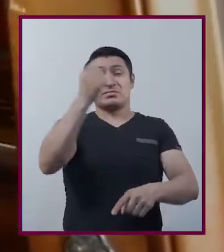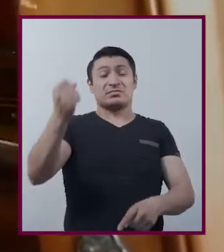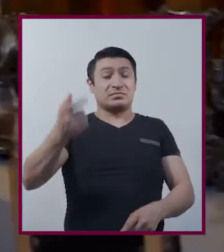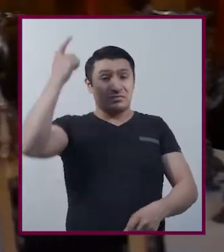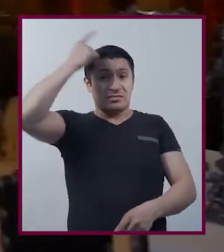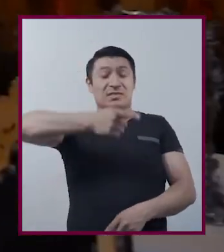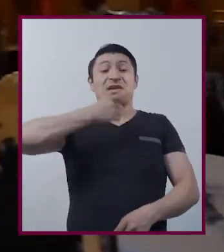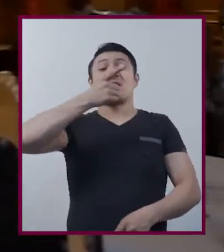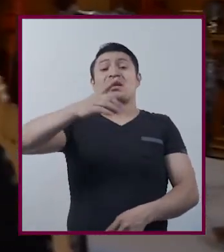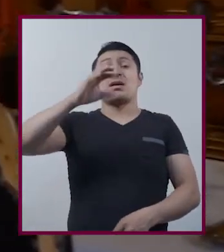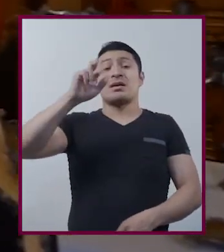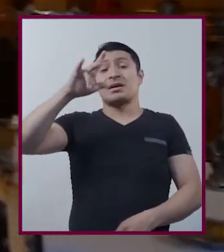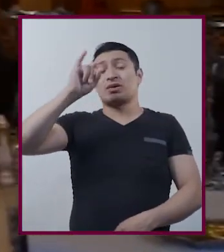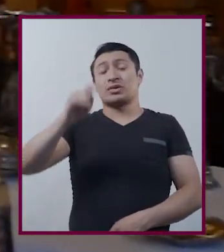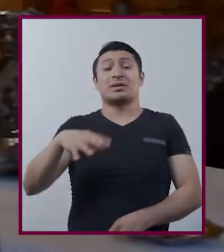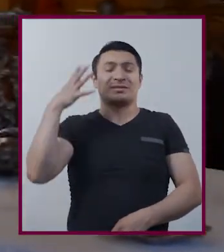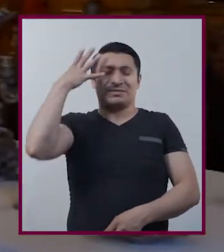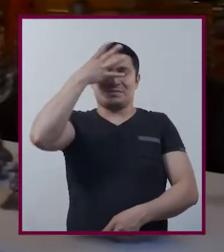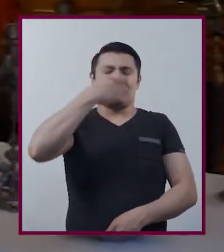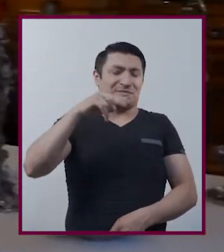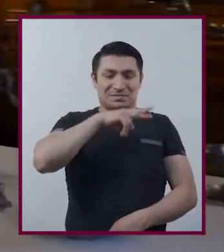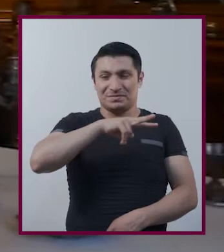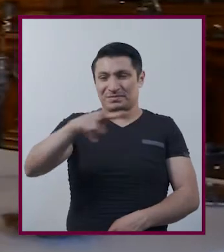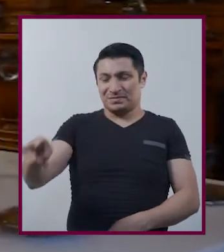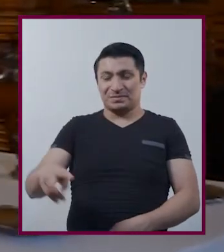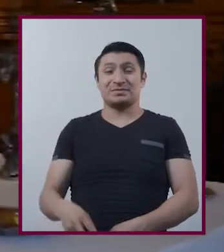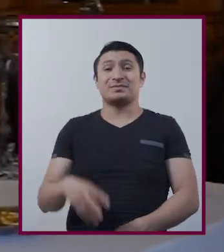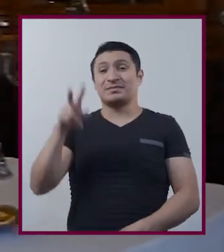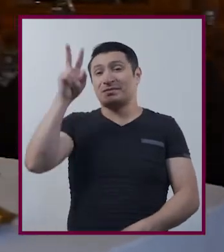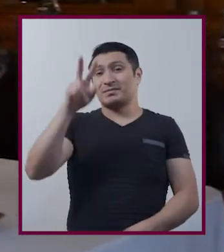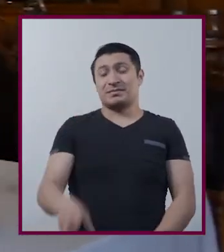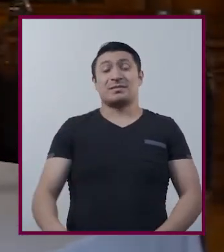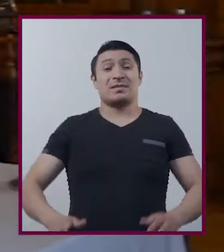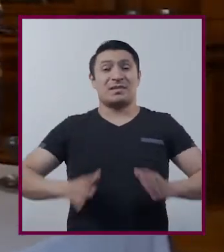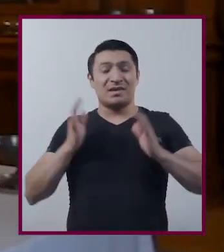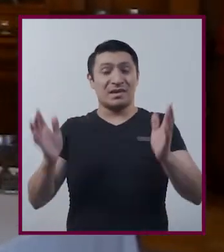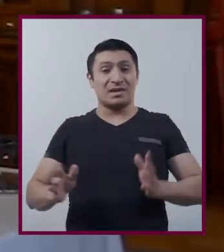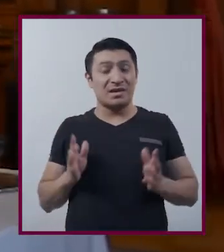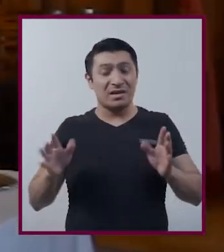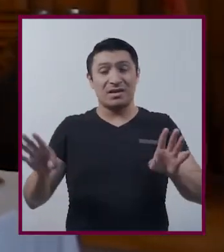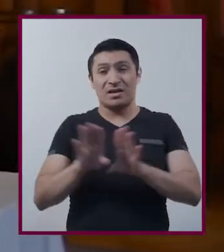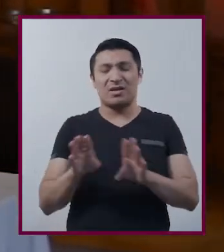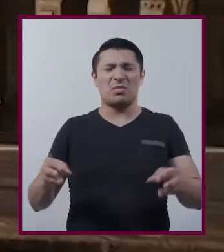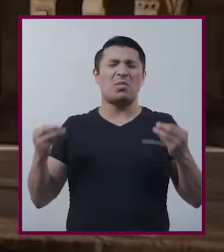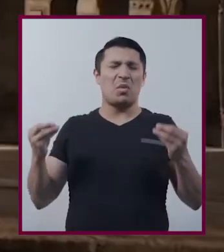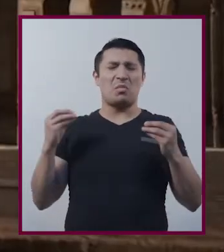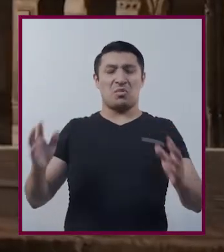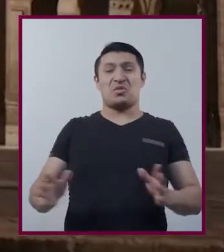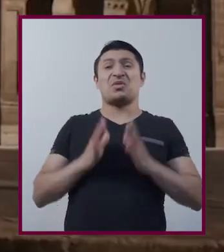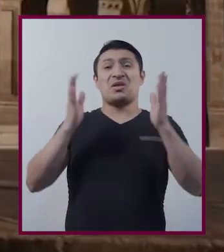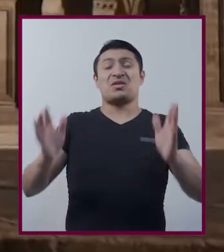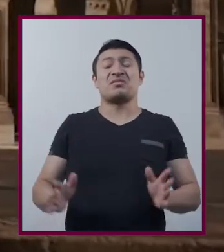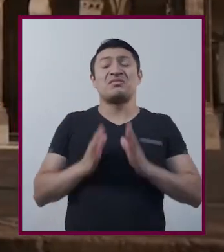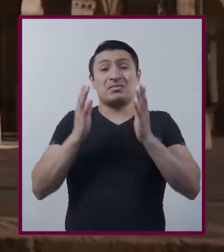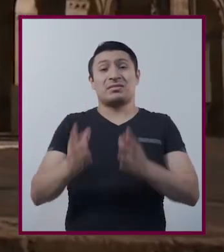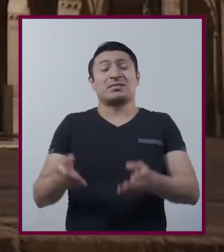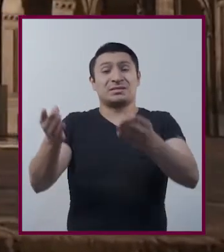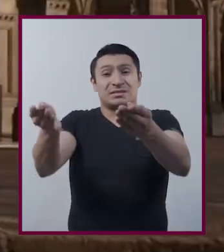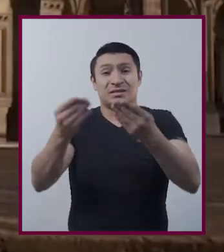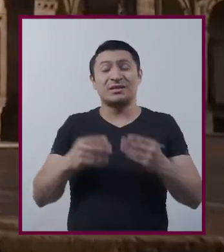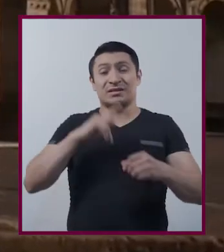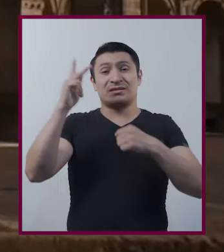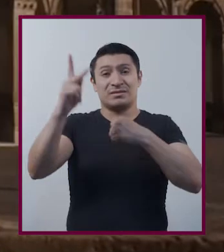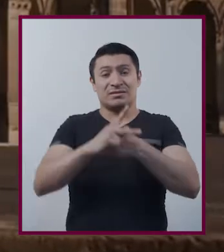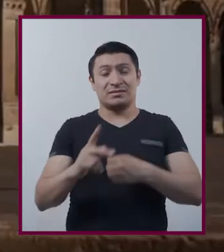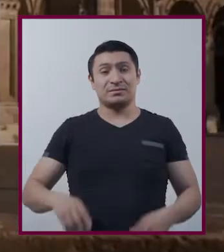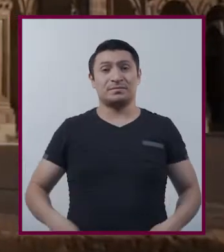para siempre. Y esa noche le dijo a Carlota, son preciosas. Fue una verdadera sorpresa, como tantas otras que nos ha